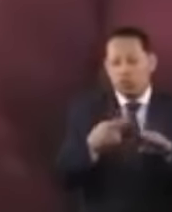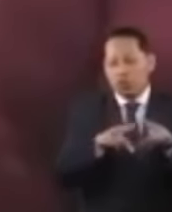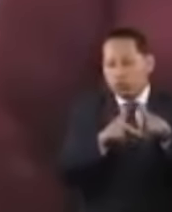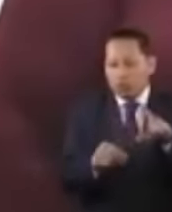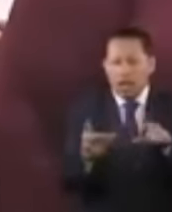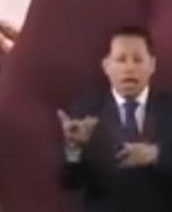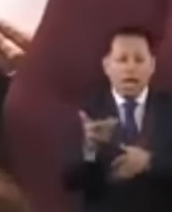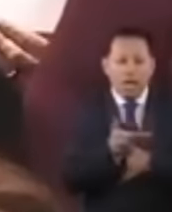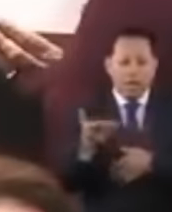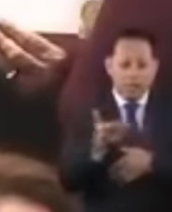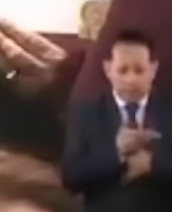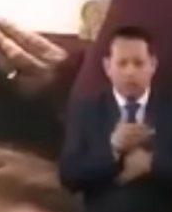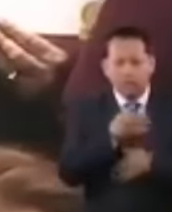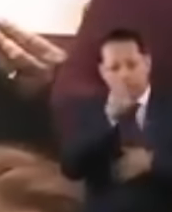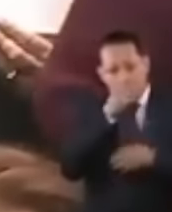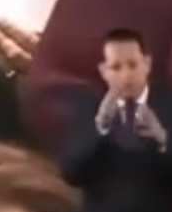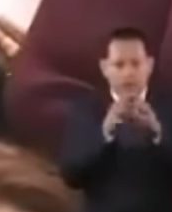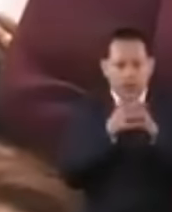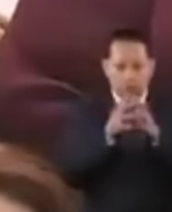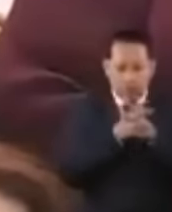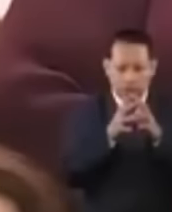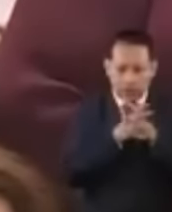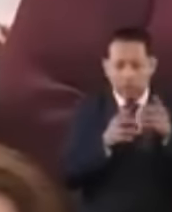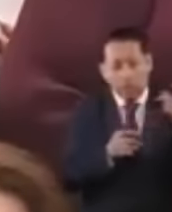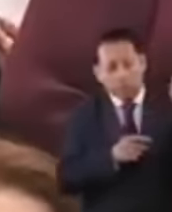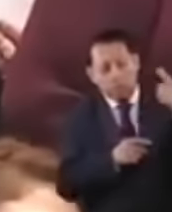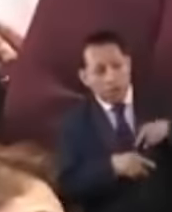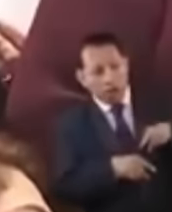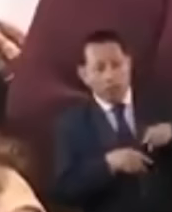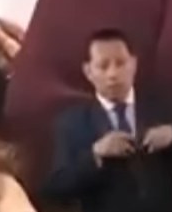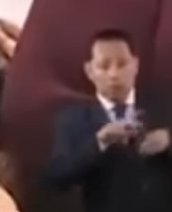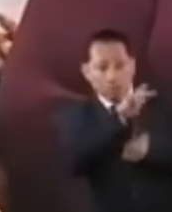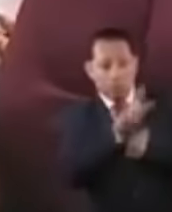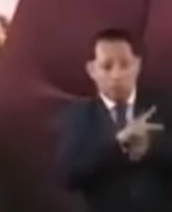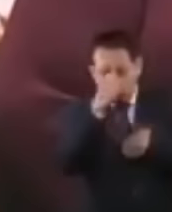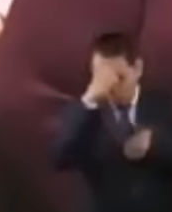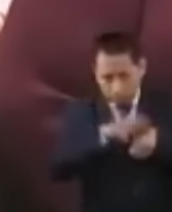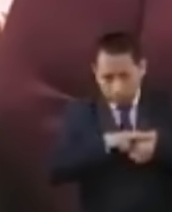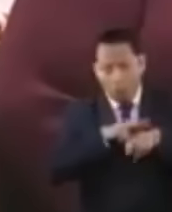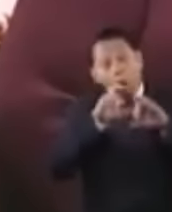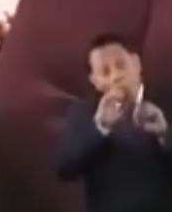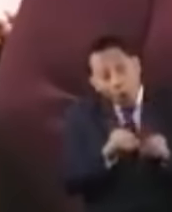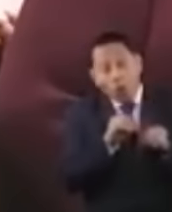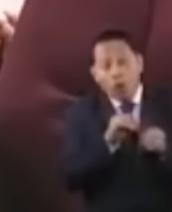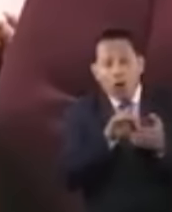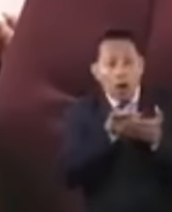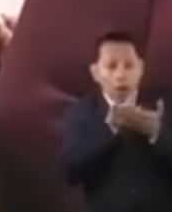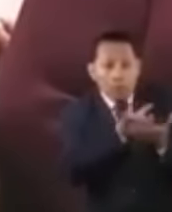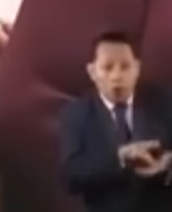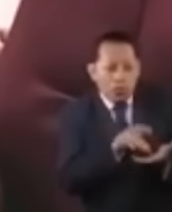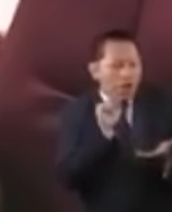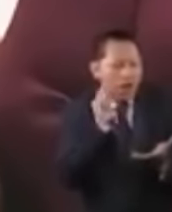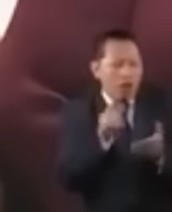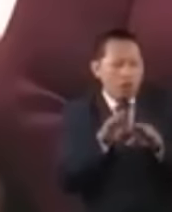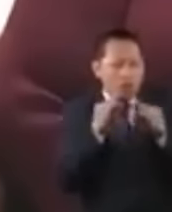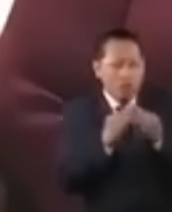mediante acciones bélicas a las órdenes de un Estado extranjero o coopere con este en alguna